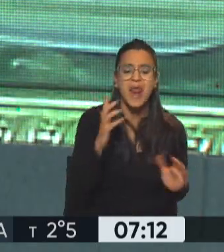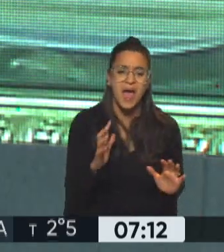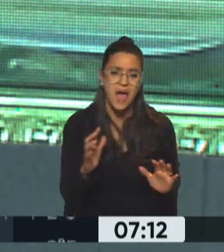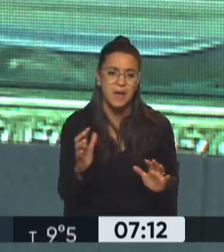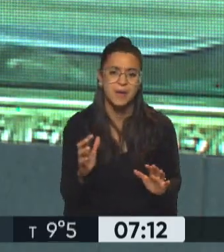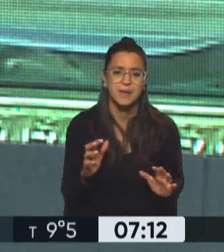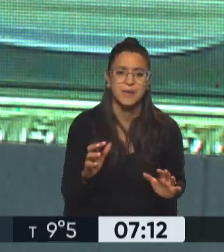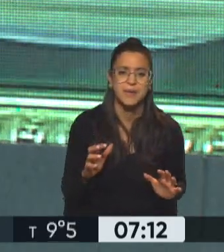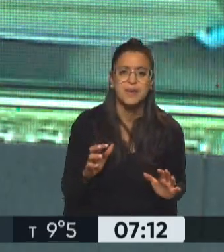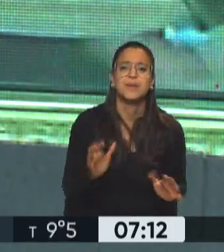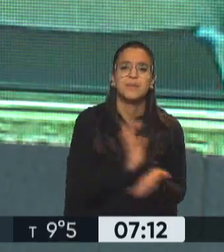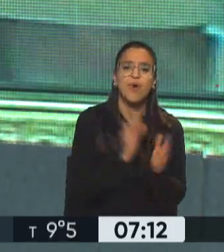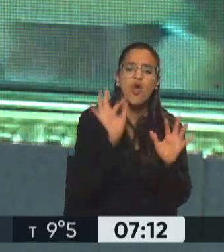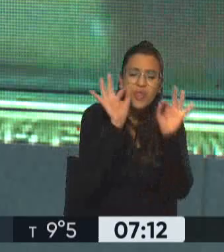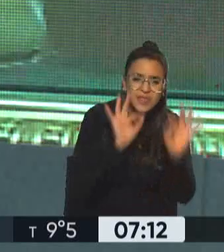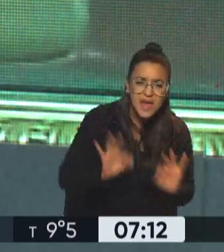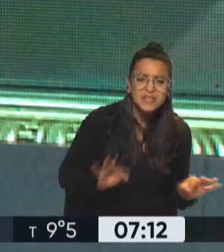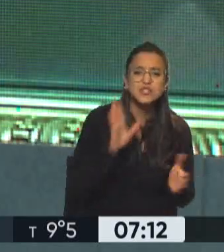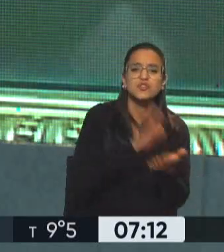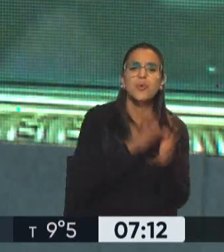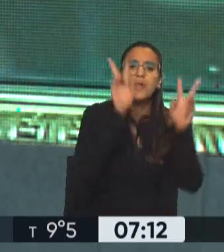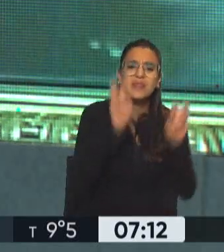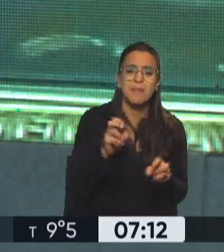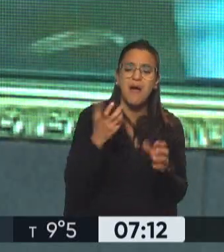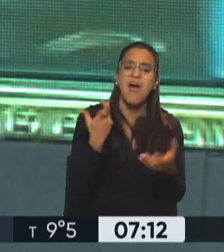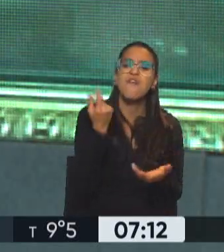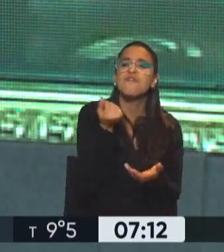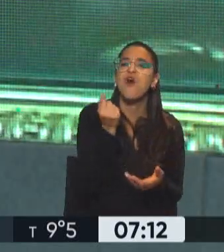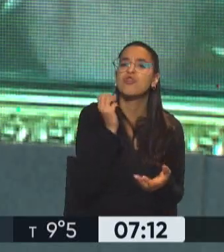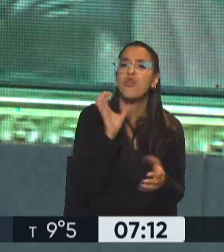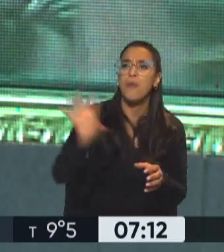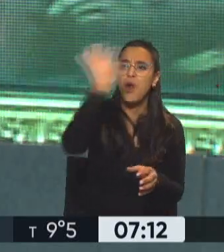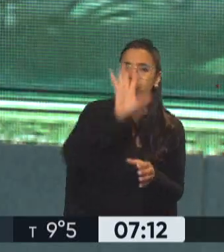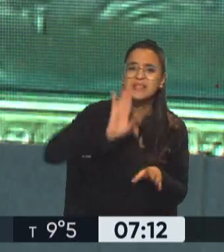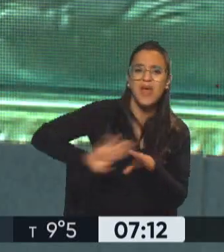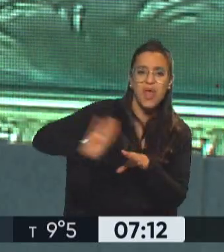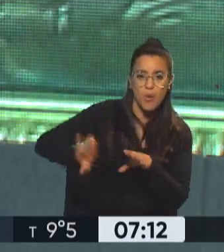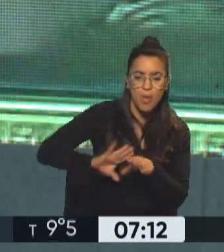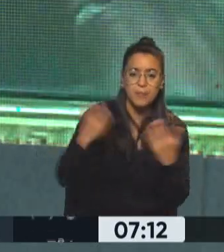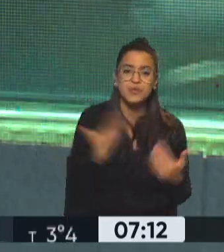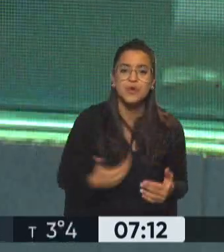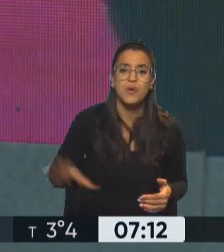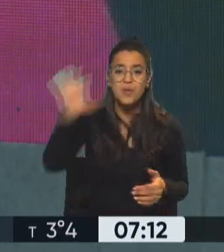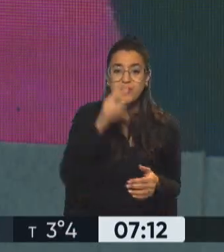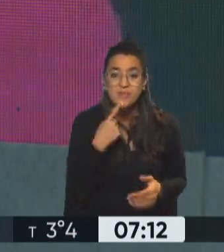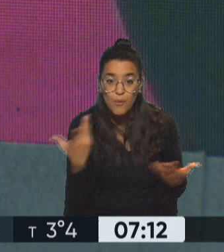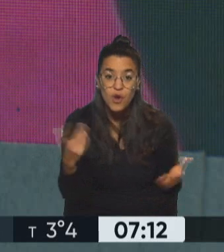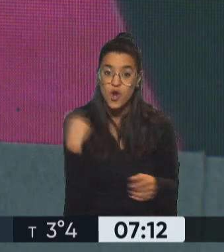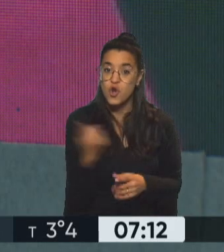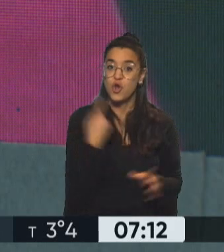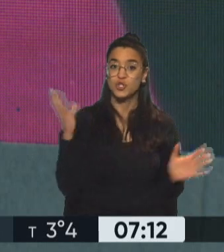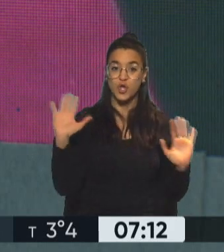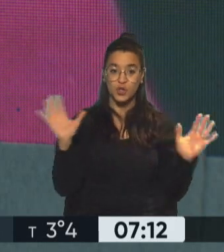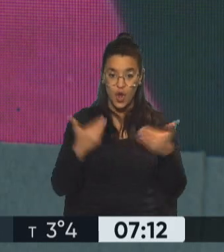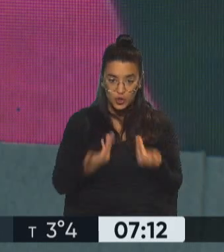de los detalles últimas detalles respecto a los fondos que se le debía a las provincias tal vez los gobernadores los que están diciendo hola qué tal aquí estamos todos